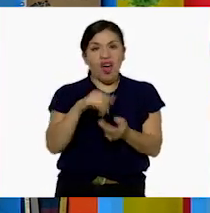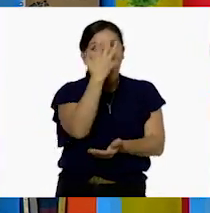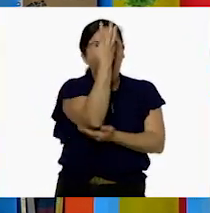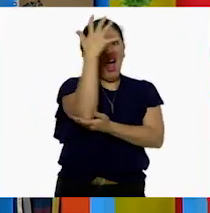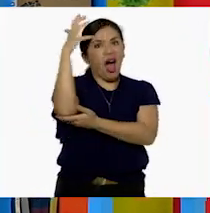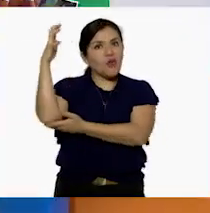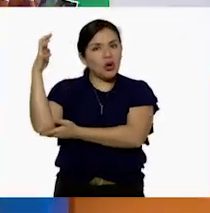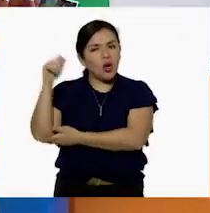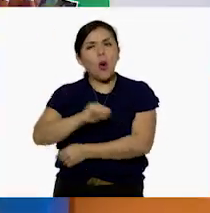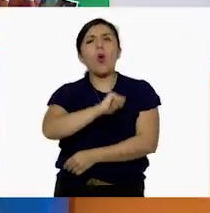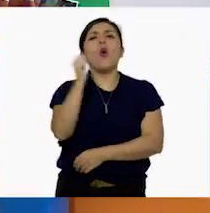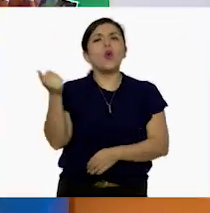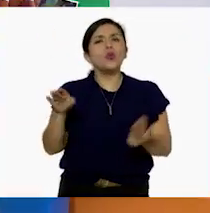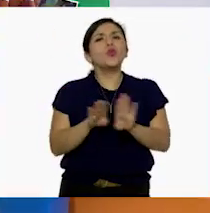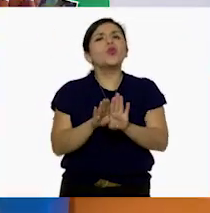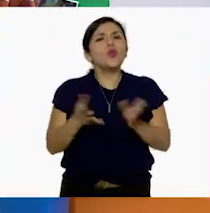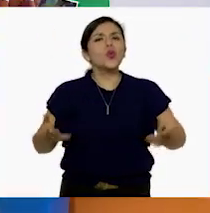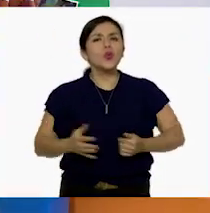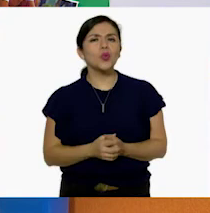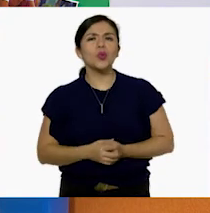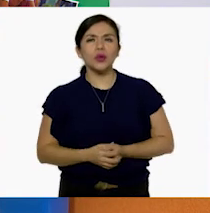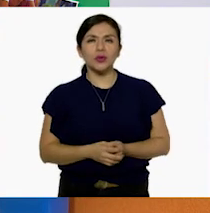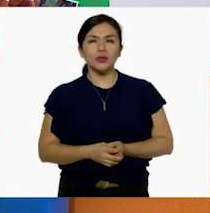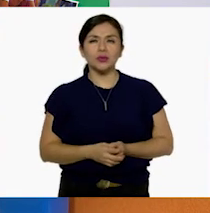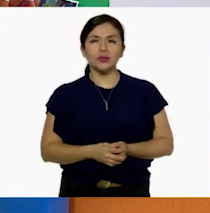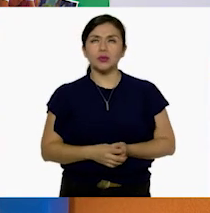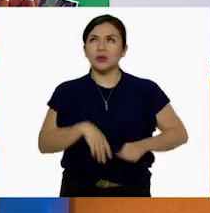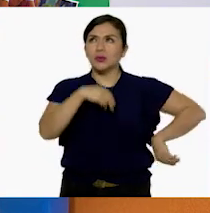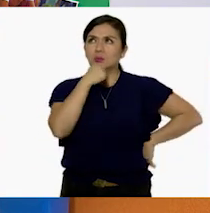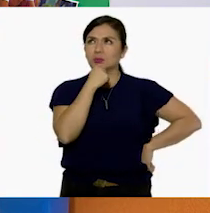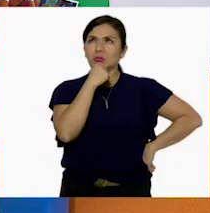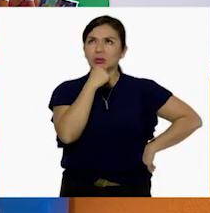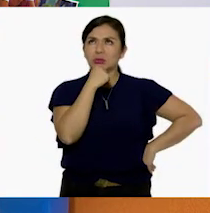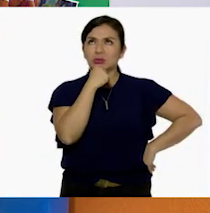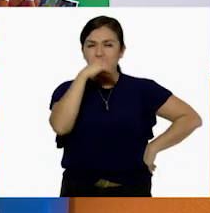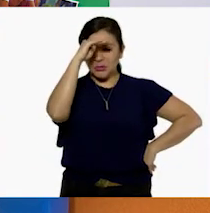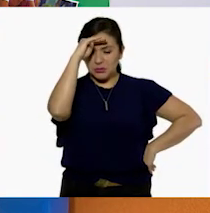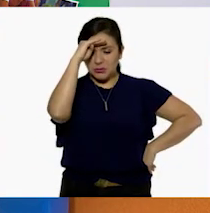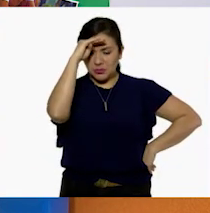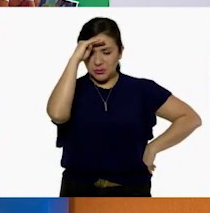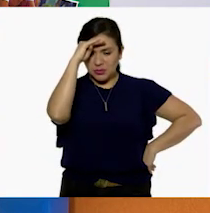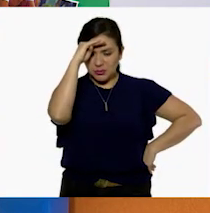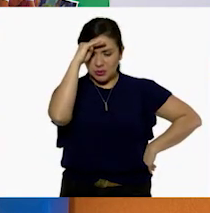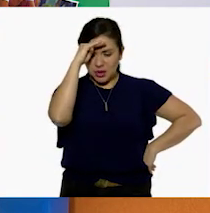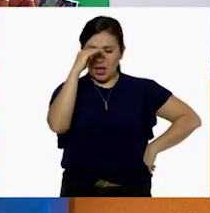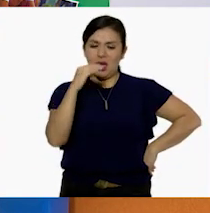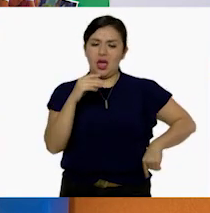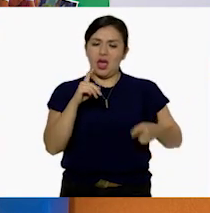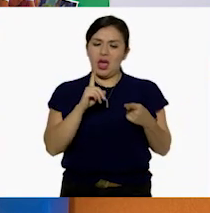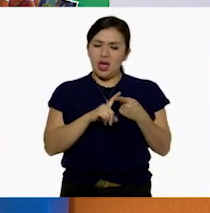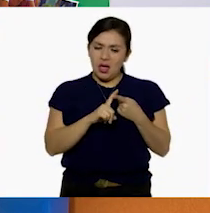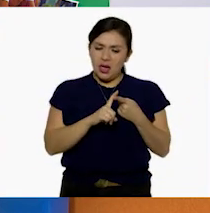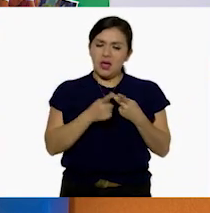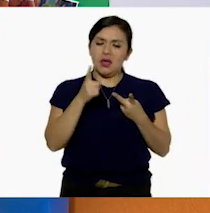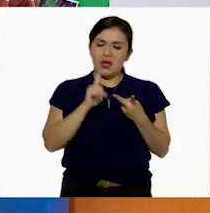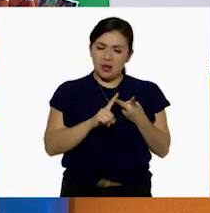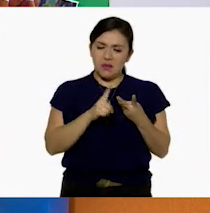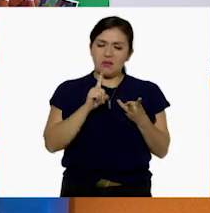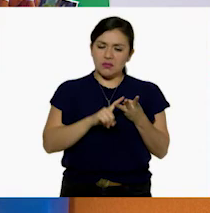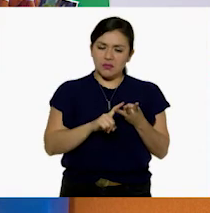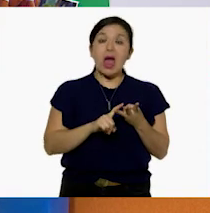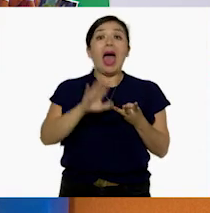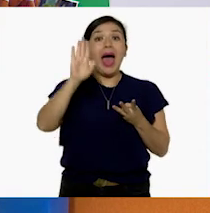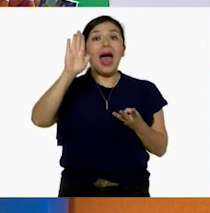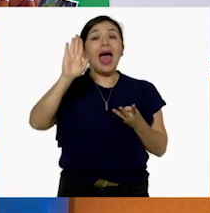forma, Pepe? Hierbas, arbustos y árboles. ¿Una manera diferente? También las clasificamos... Ah,